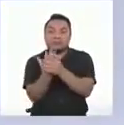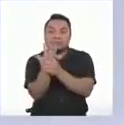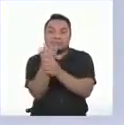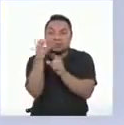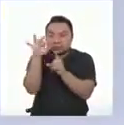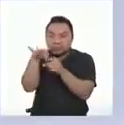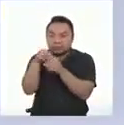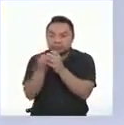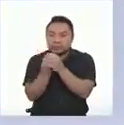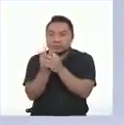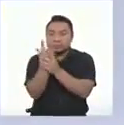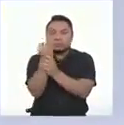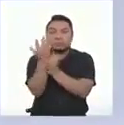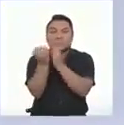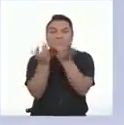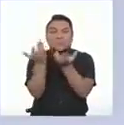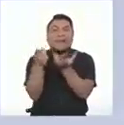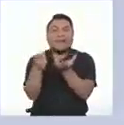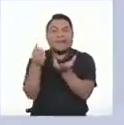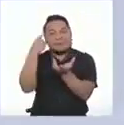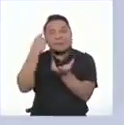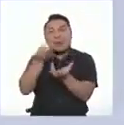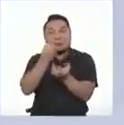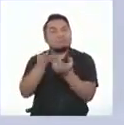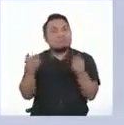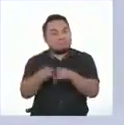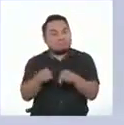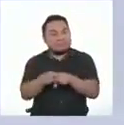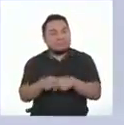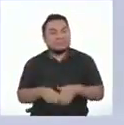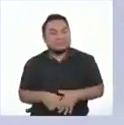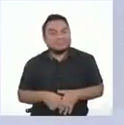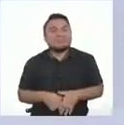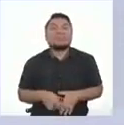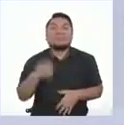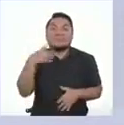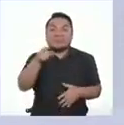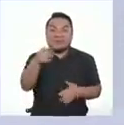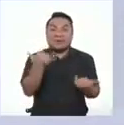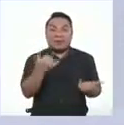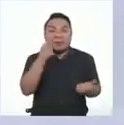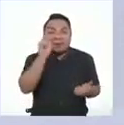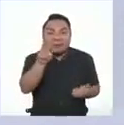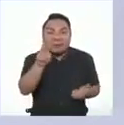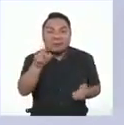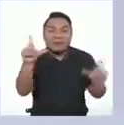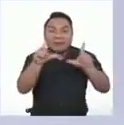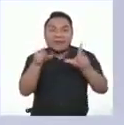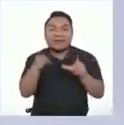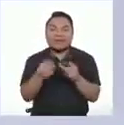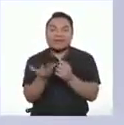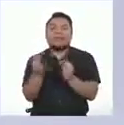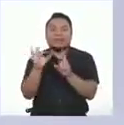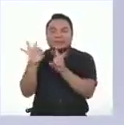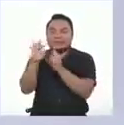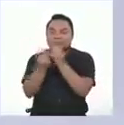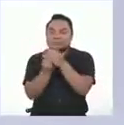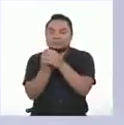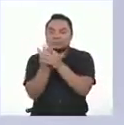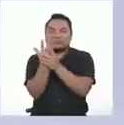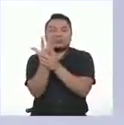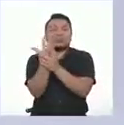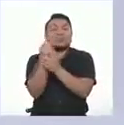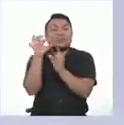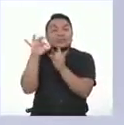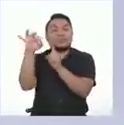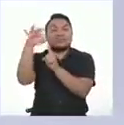germinados poniendo en práctica lo que hemos aprendido sobre ellos. Para los que recién se conectan con este programa, los germinados son los primeros brotes